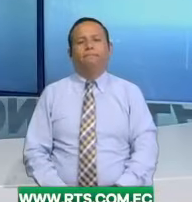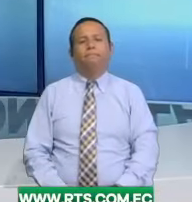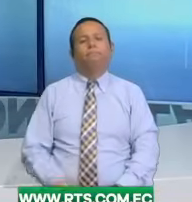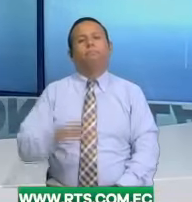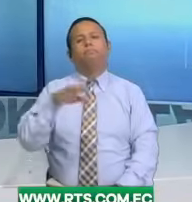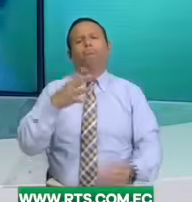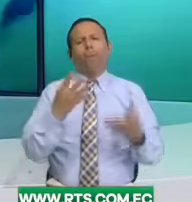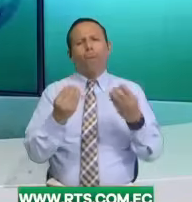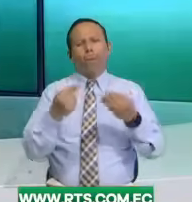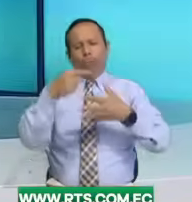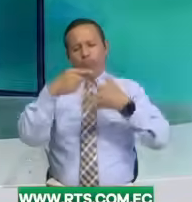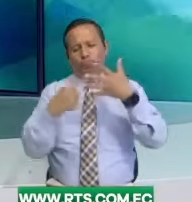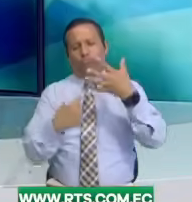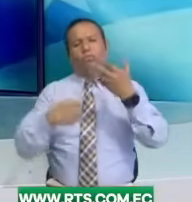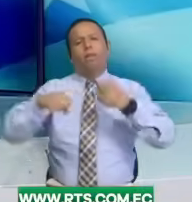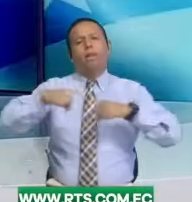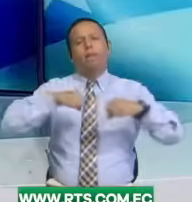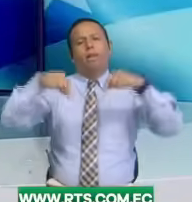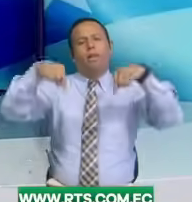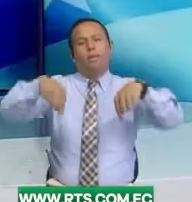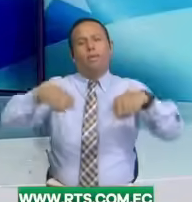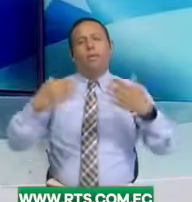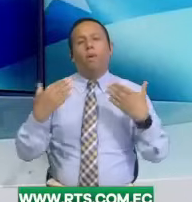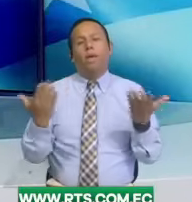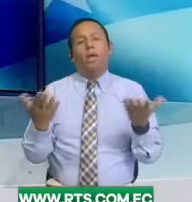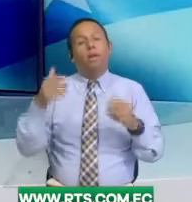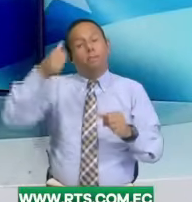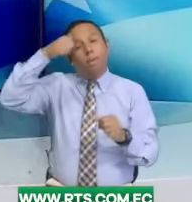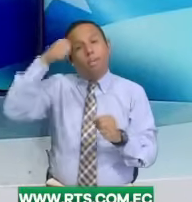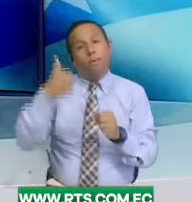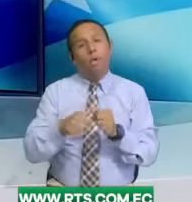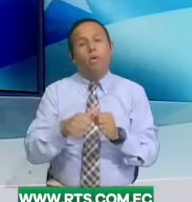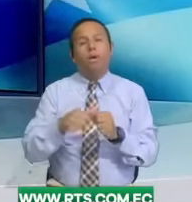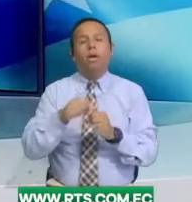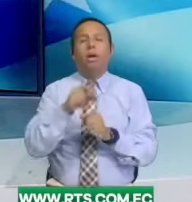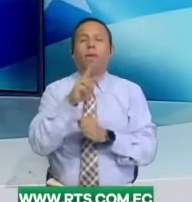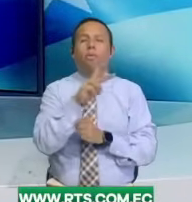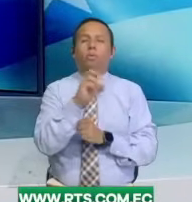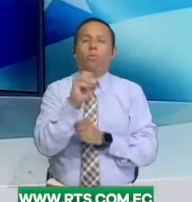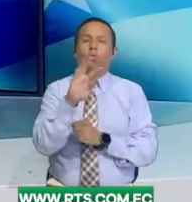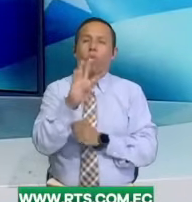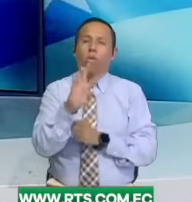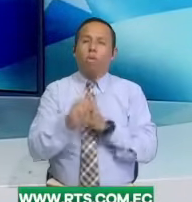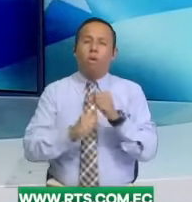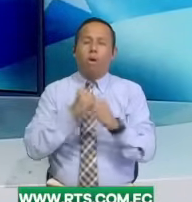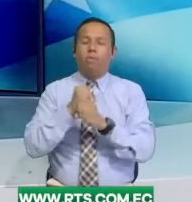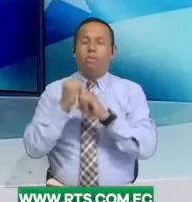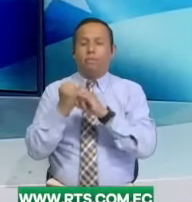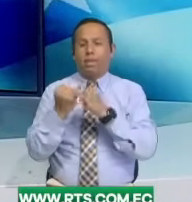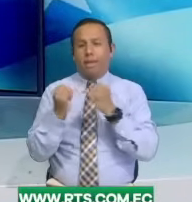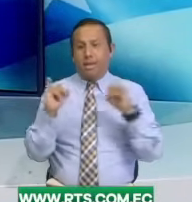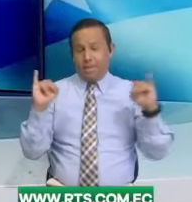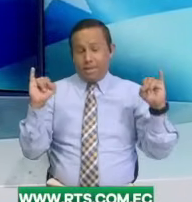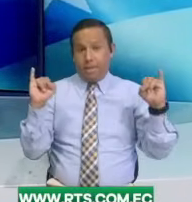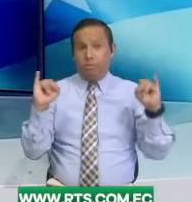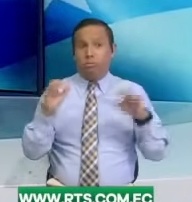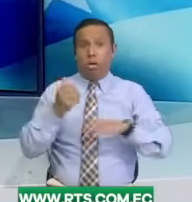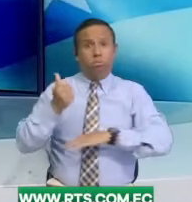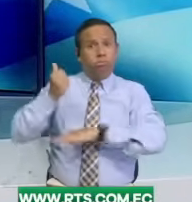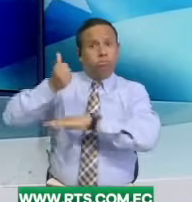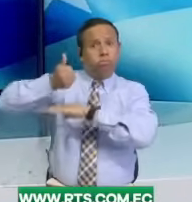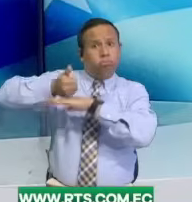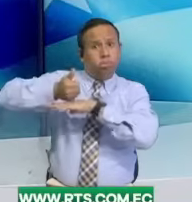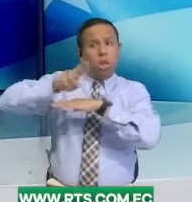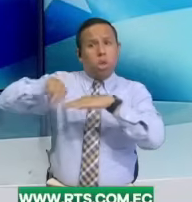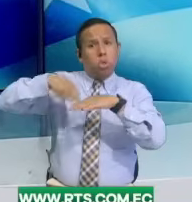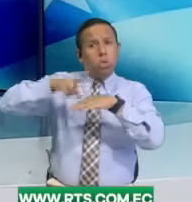Varias actividades se realizaron en Guayaquil con motivo de conmemorarse sus 204 años de independencia. Autoridades